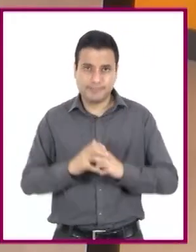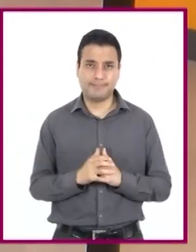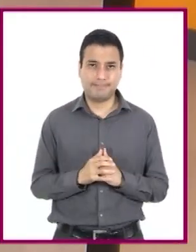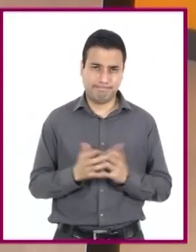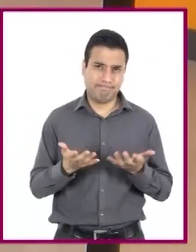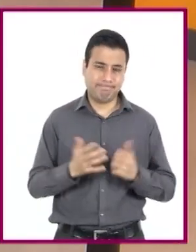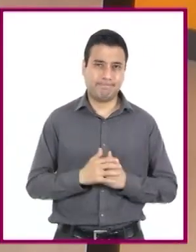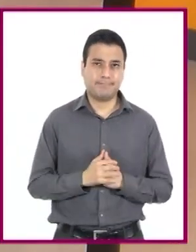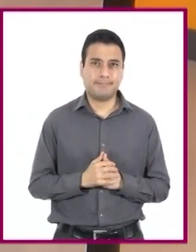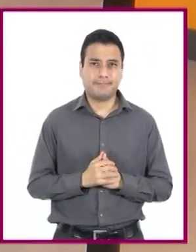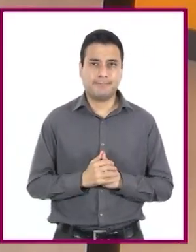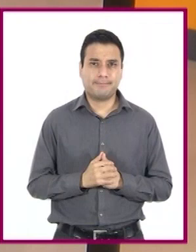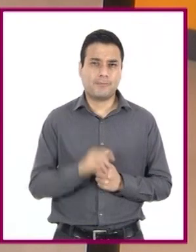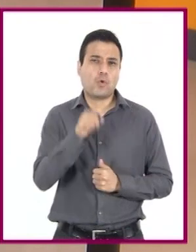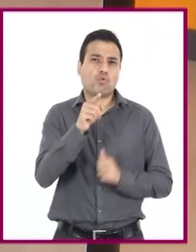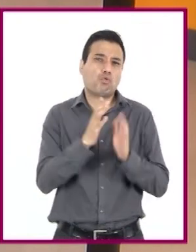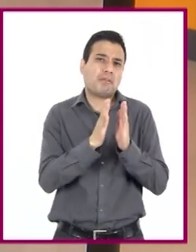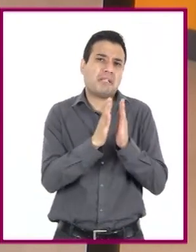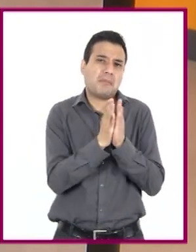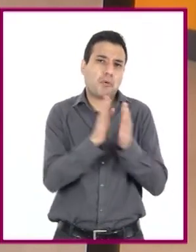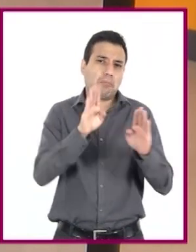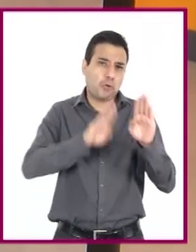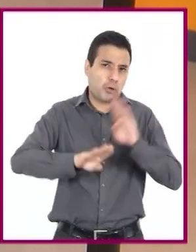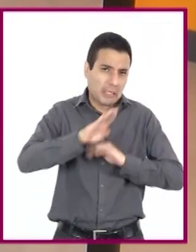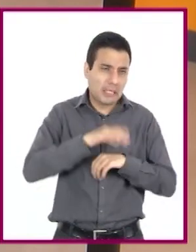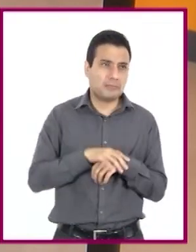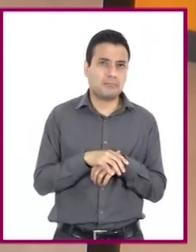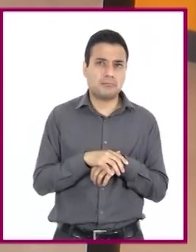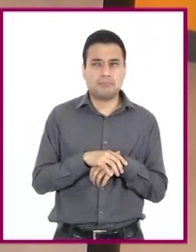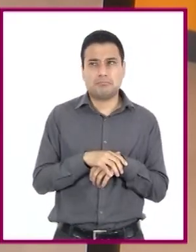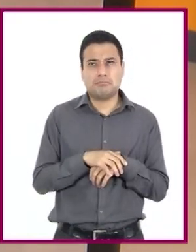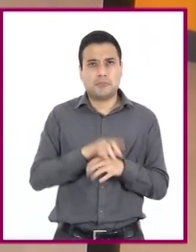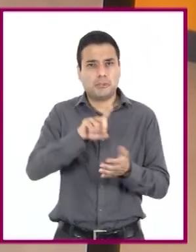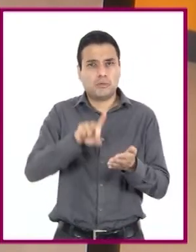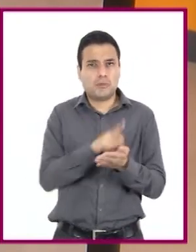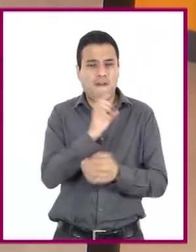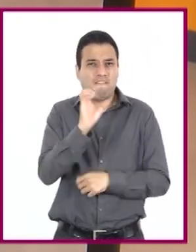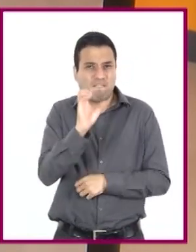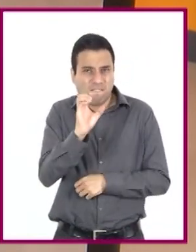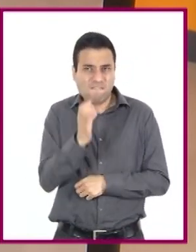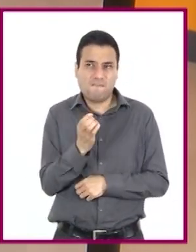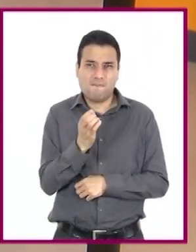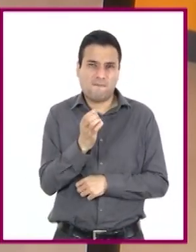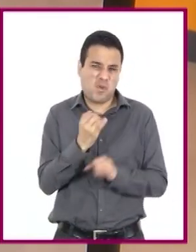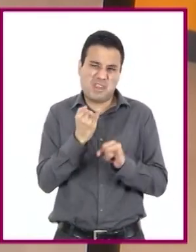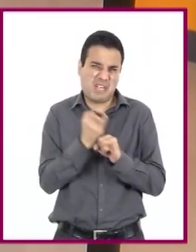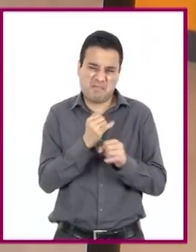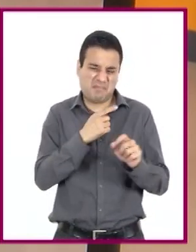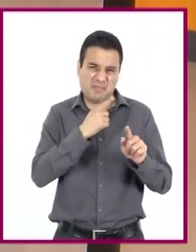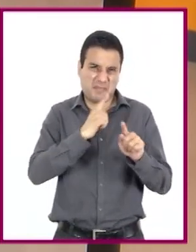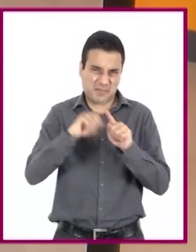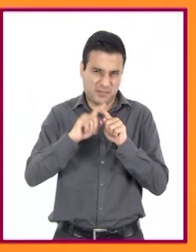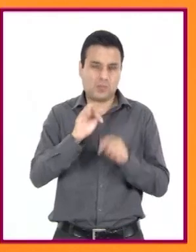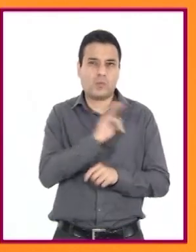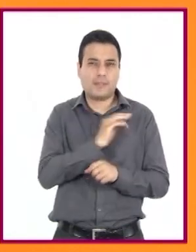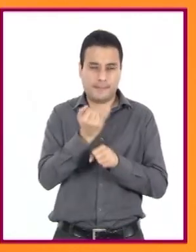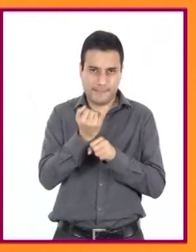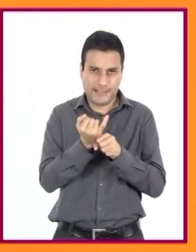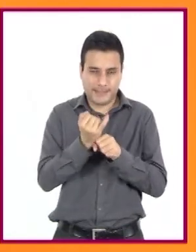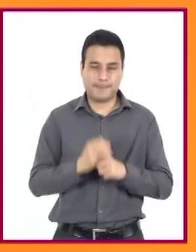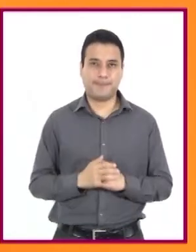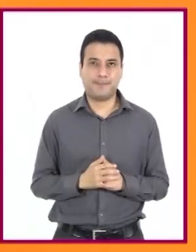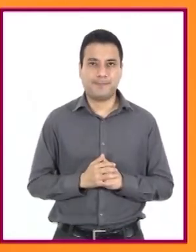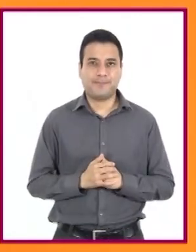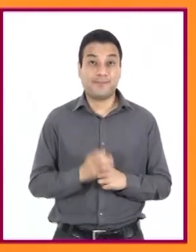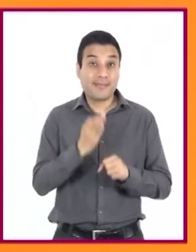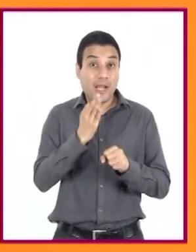tales como su libro de texto, enciclopedias o en páginas confiables de Internet. Por